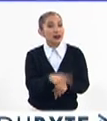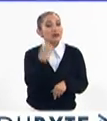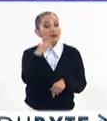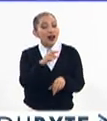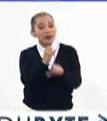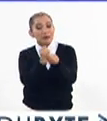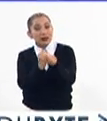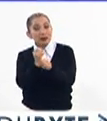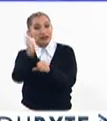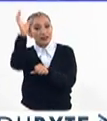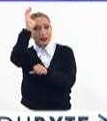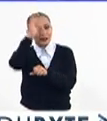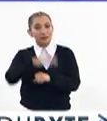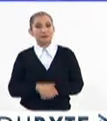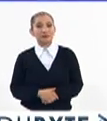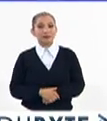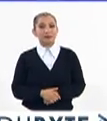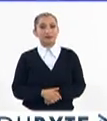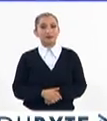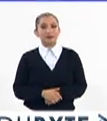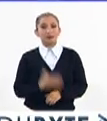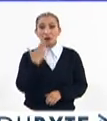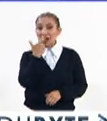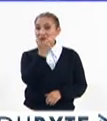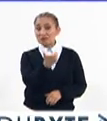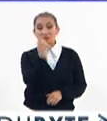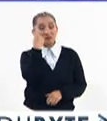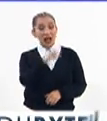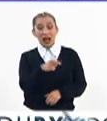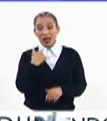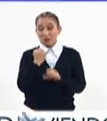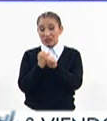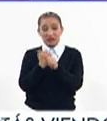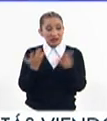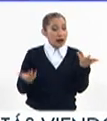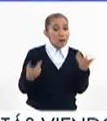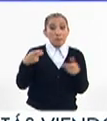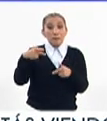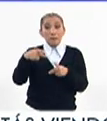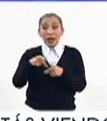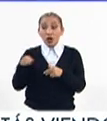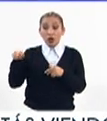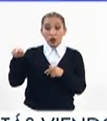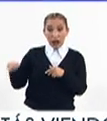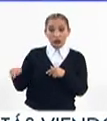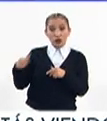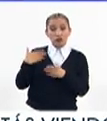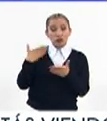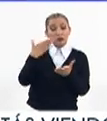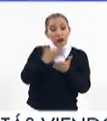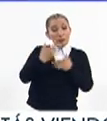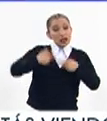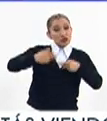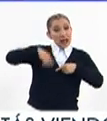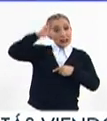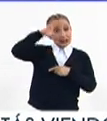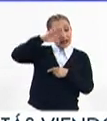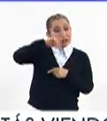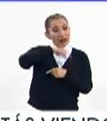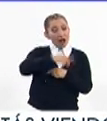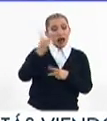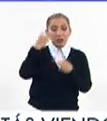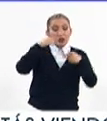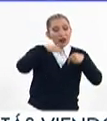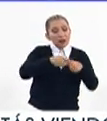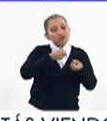para la investigación científica. No había dinero para la investigación y, sin embargo, el entusiasmo de estos científicos logró